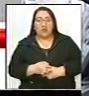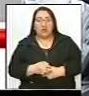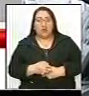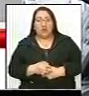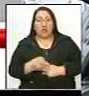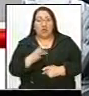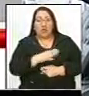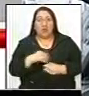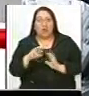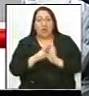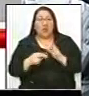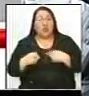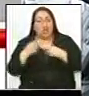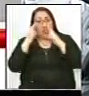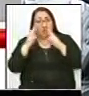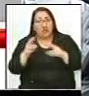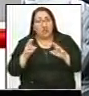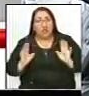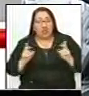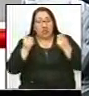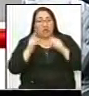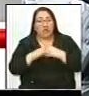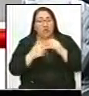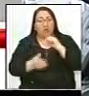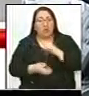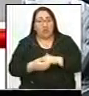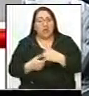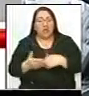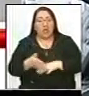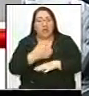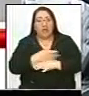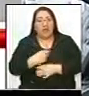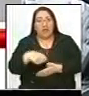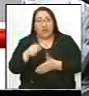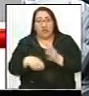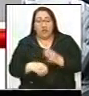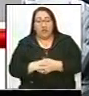el gobierno regional tiene que respetar, en este caso, de acuerdo a los convenios firmados.